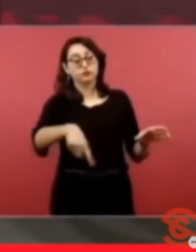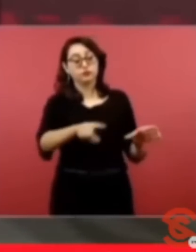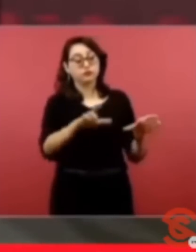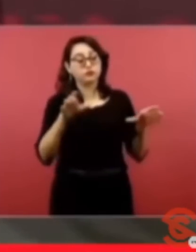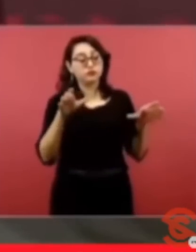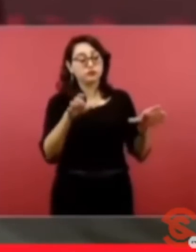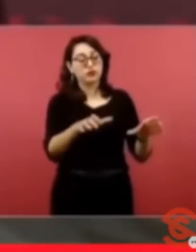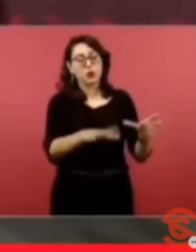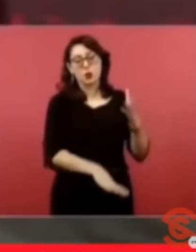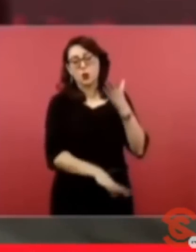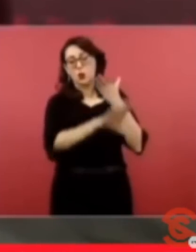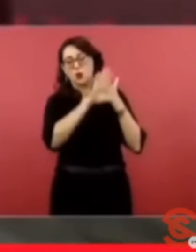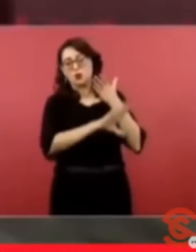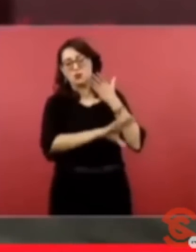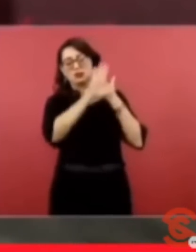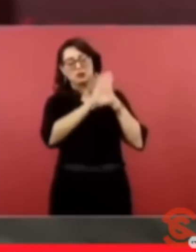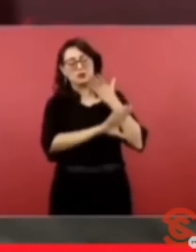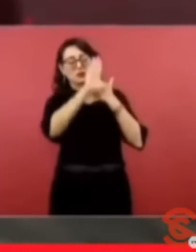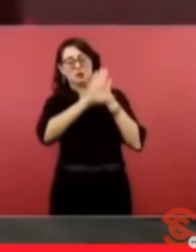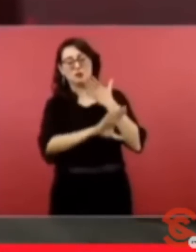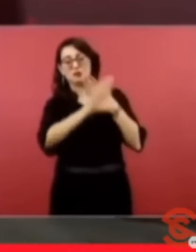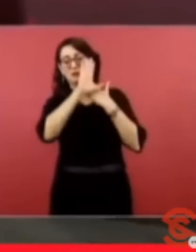para que